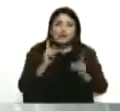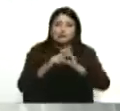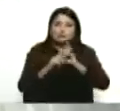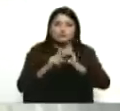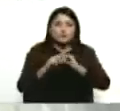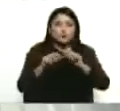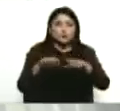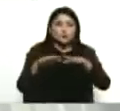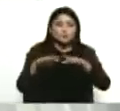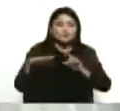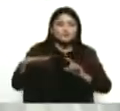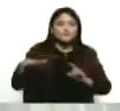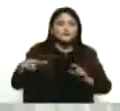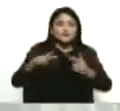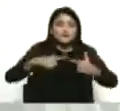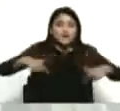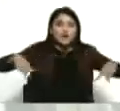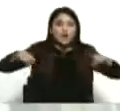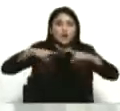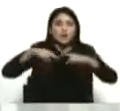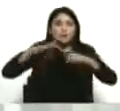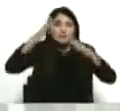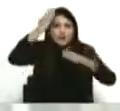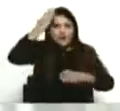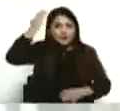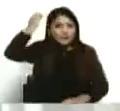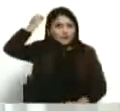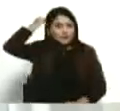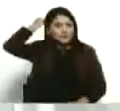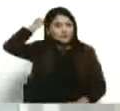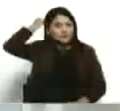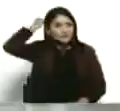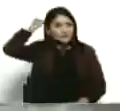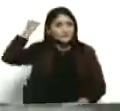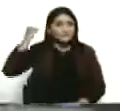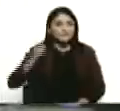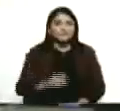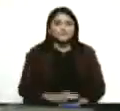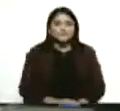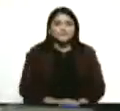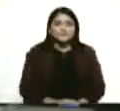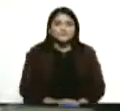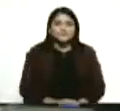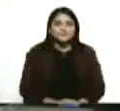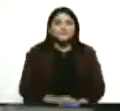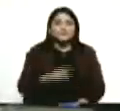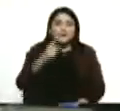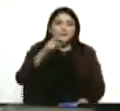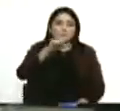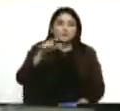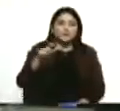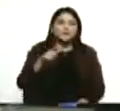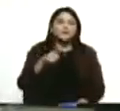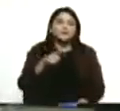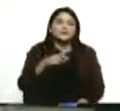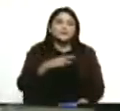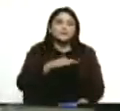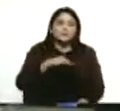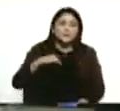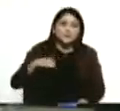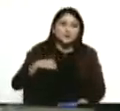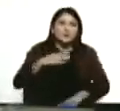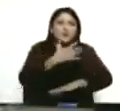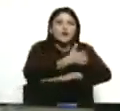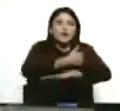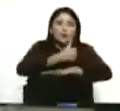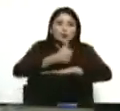el Salón Miranda del Palacio Federal Legislativo. Estoy acompañado por miembros de la Junta Directiva de la Asamblea Nacional, el